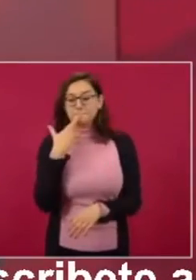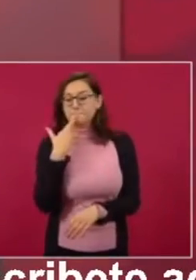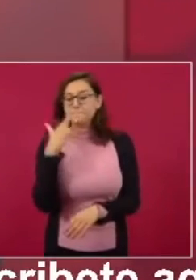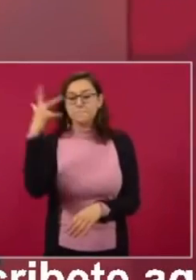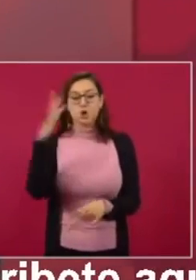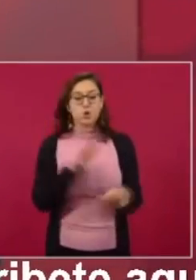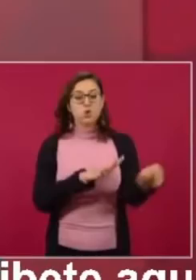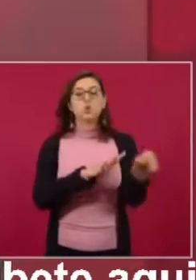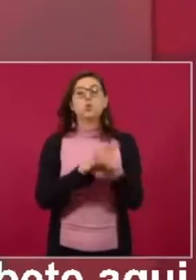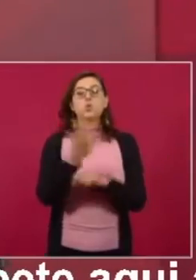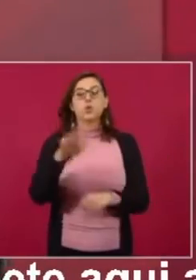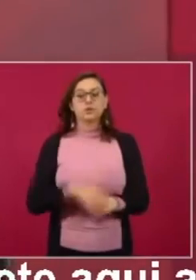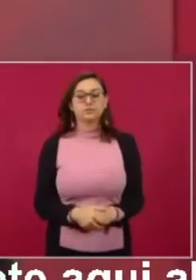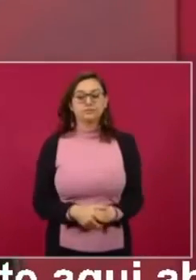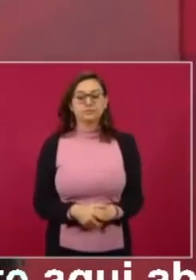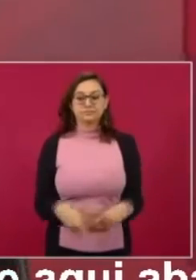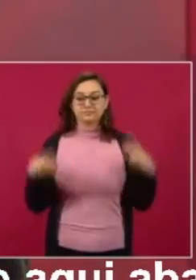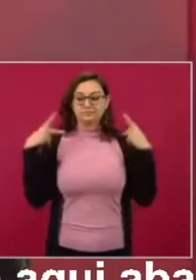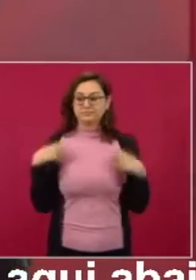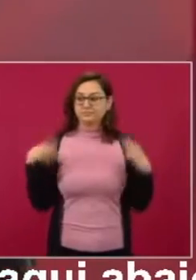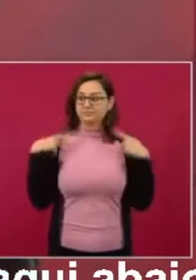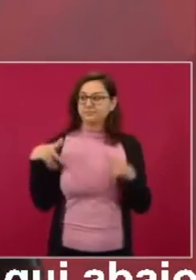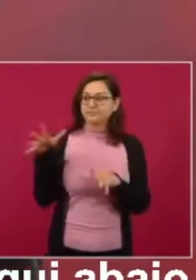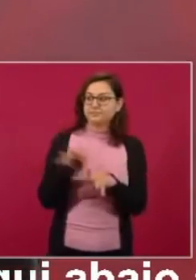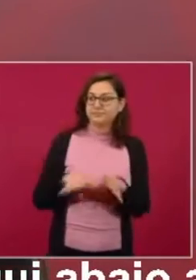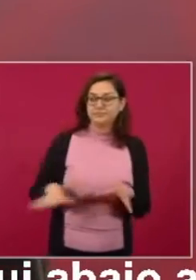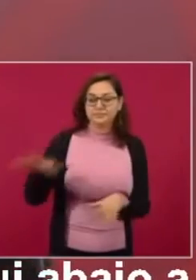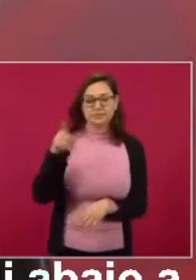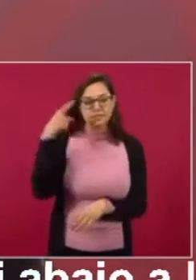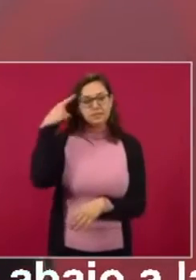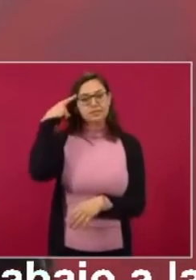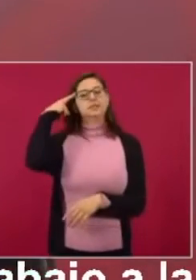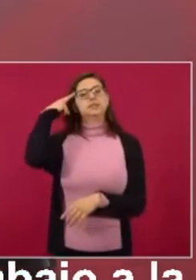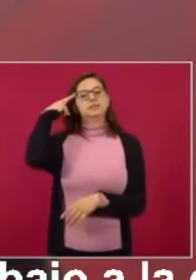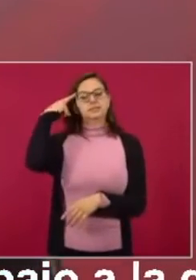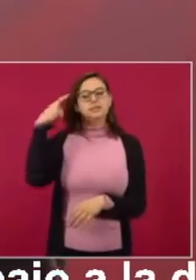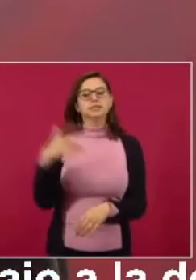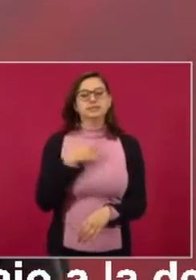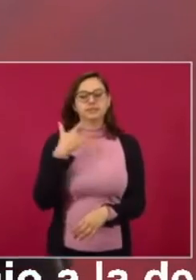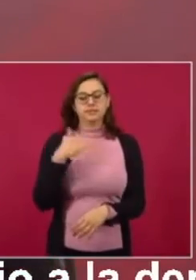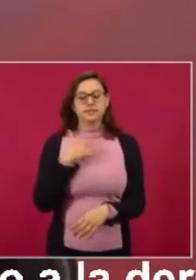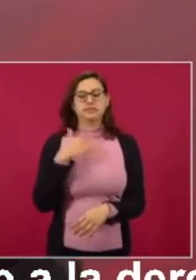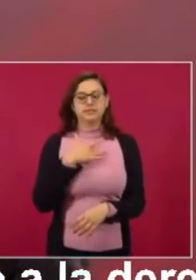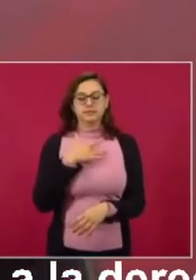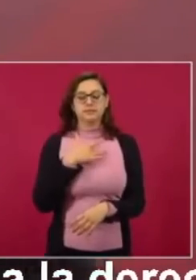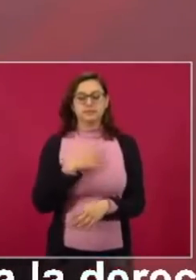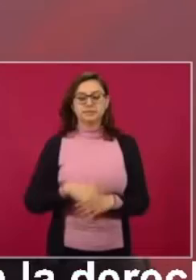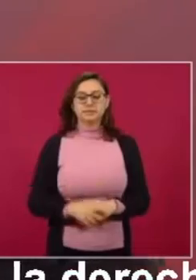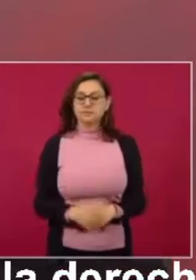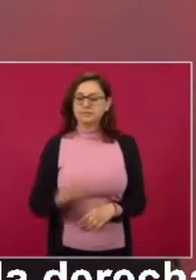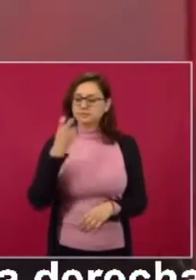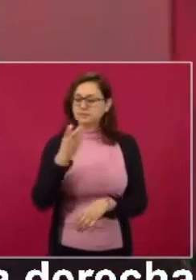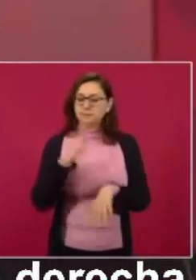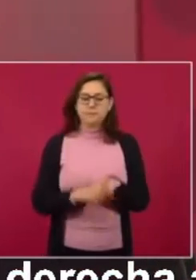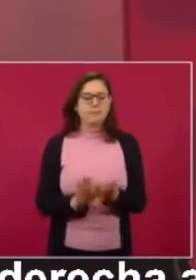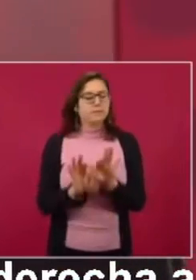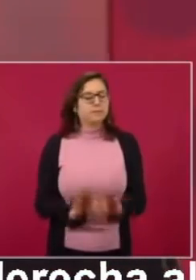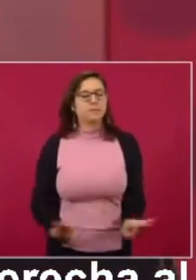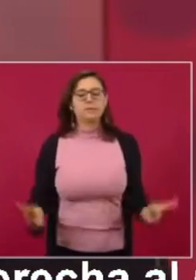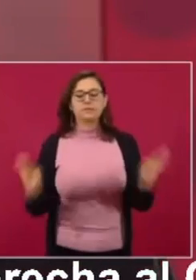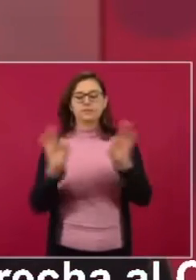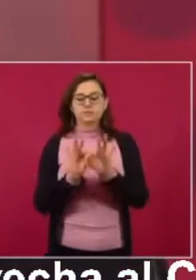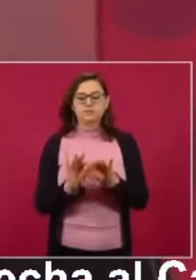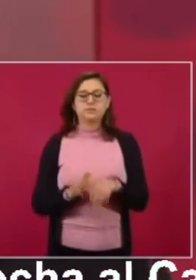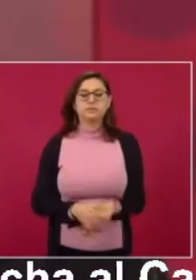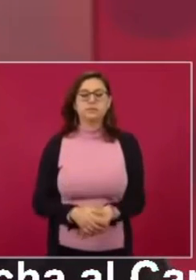en el pueblo la toma de conciencia de nuestro pueblo que es de los pueblos más